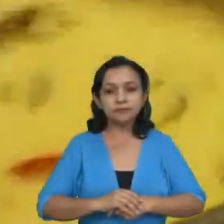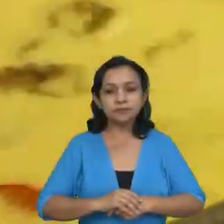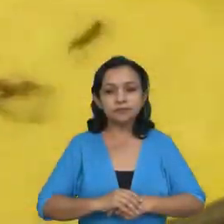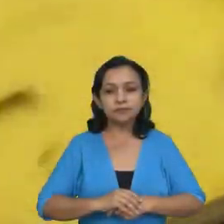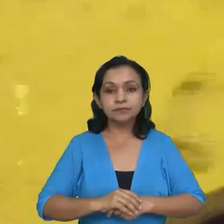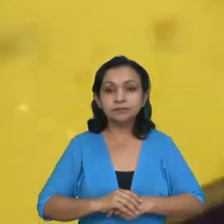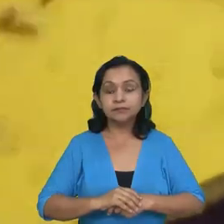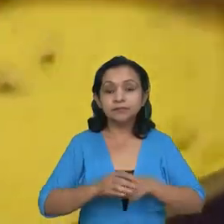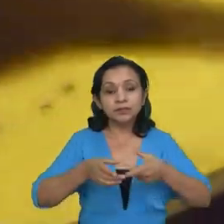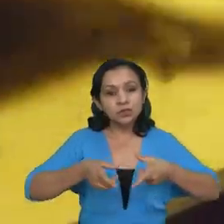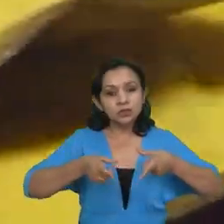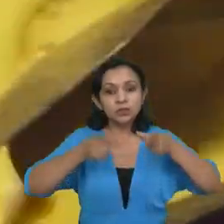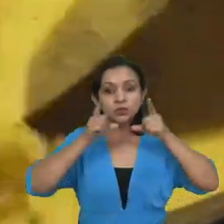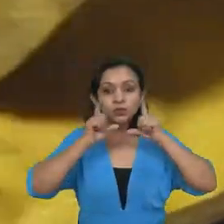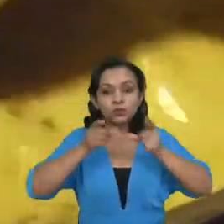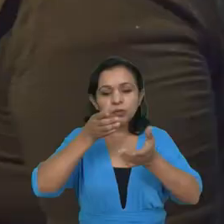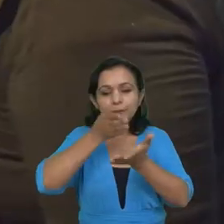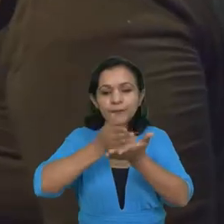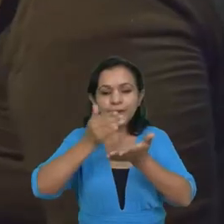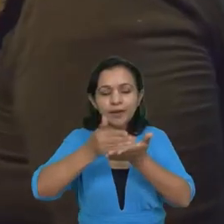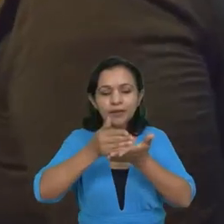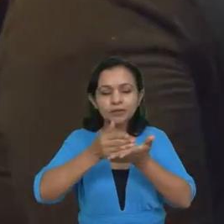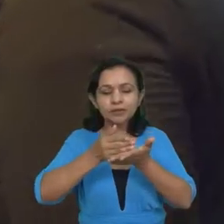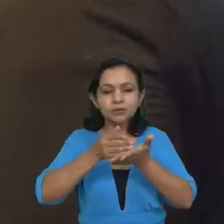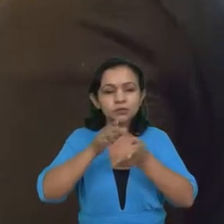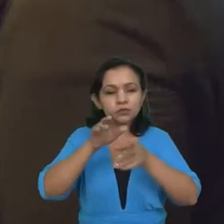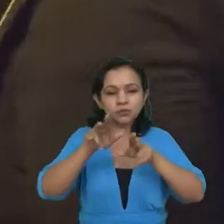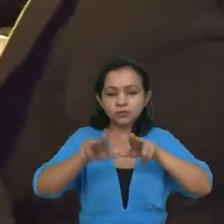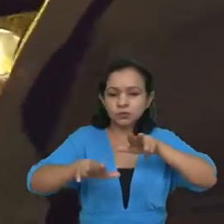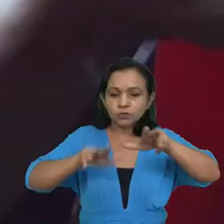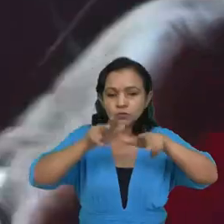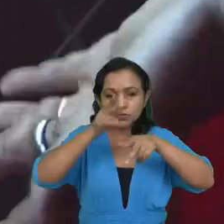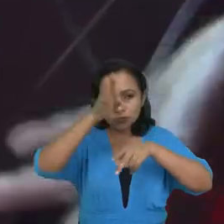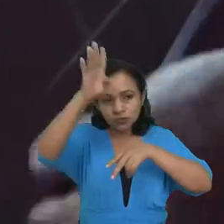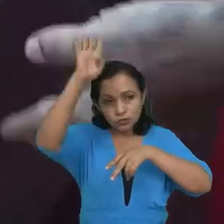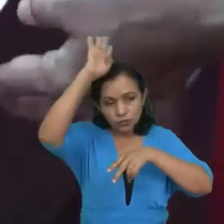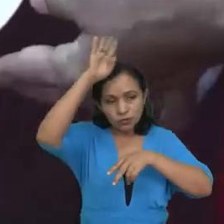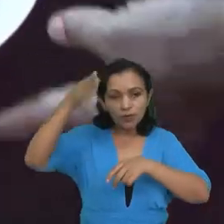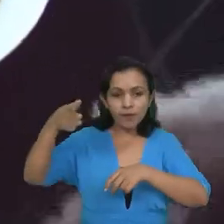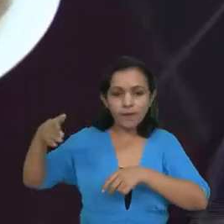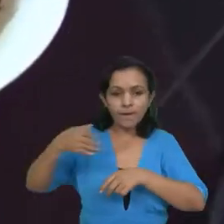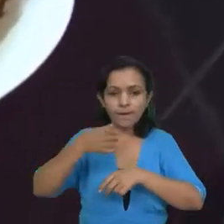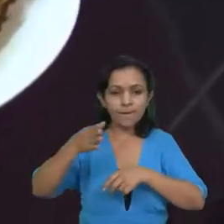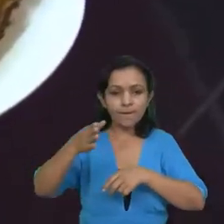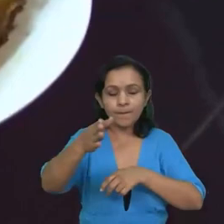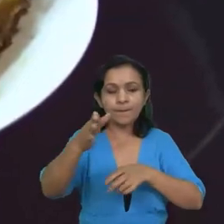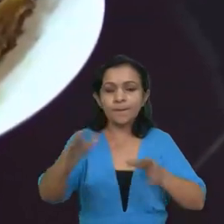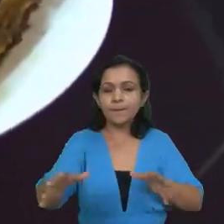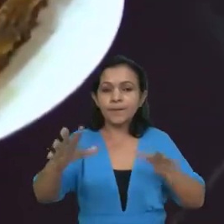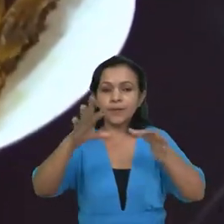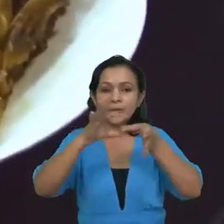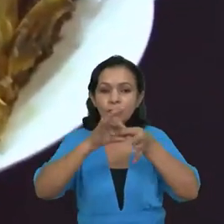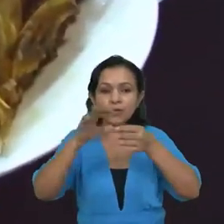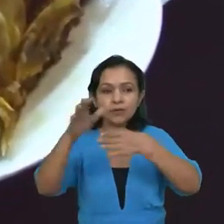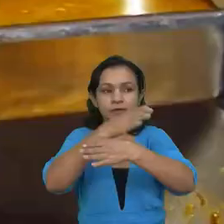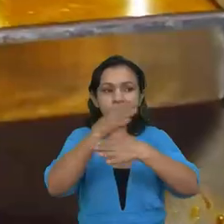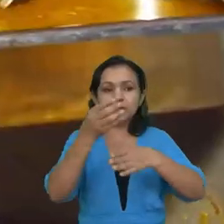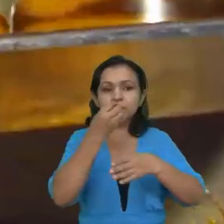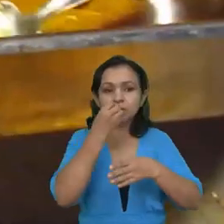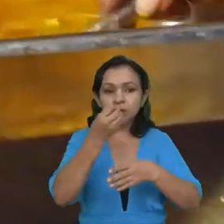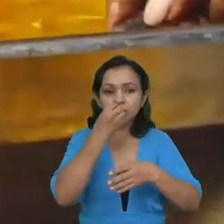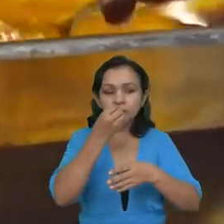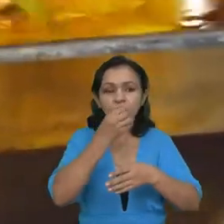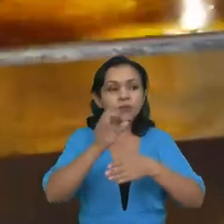la sopa de queso el pinol de iguana la sopa de mariscos y el pescado frito forman parte de la variada gastronomía